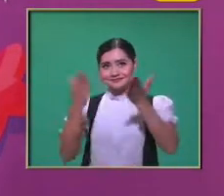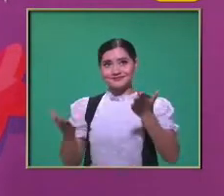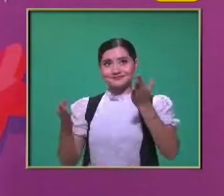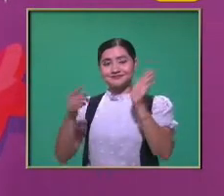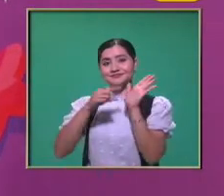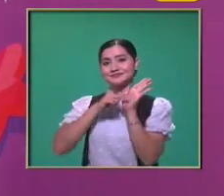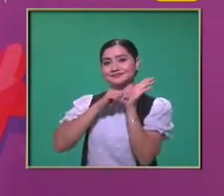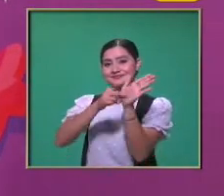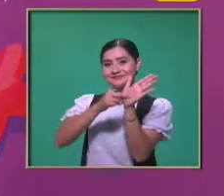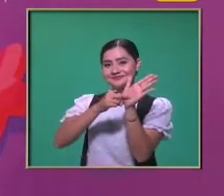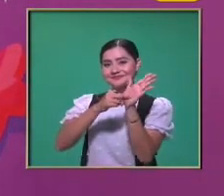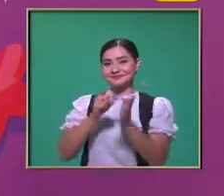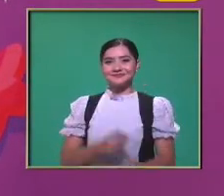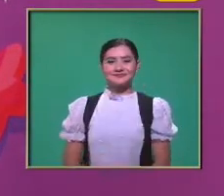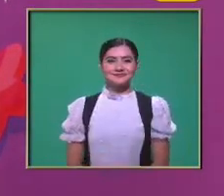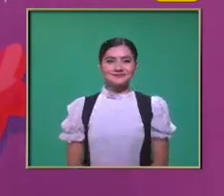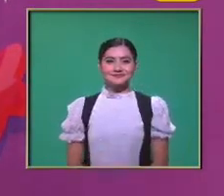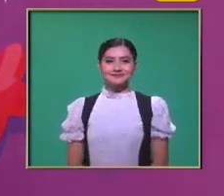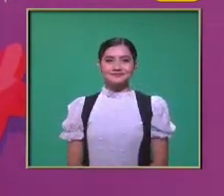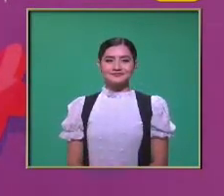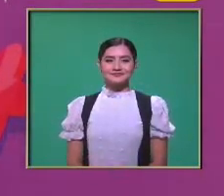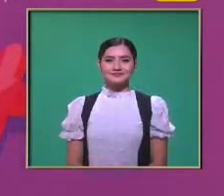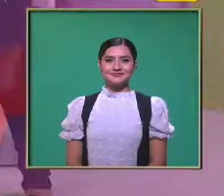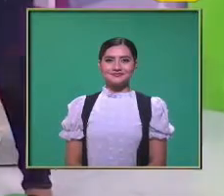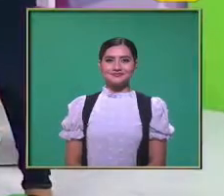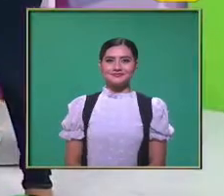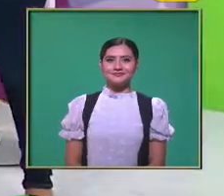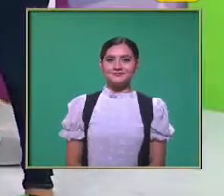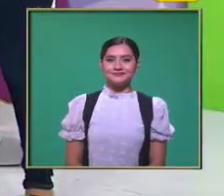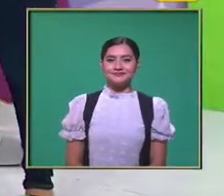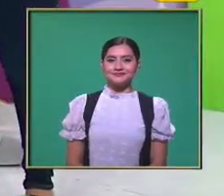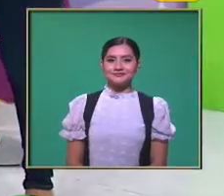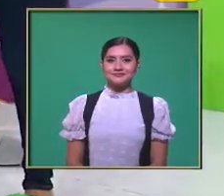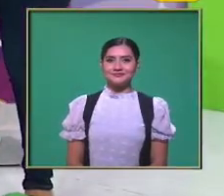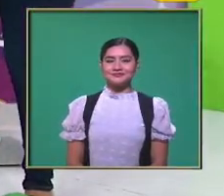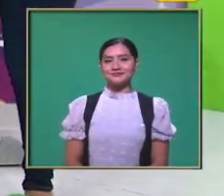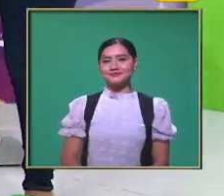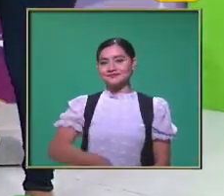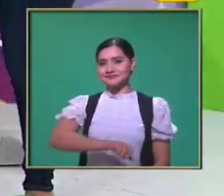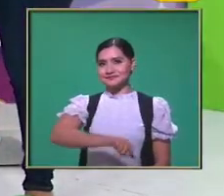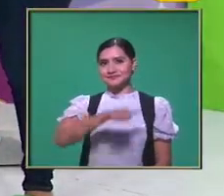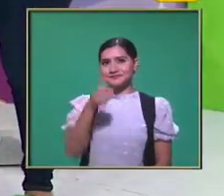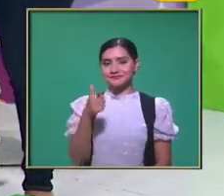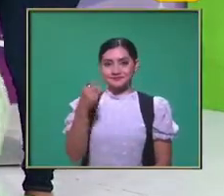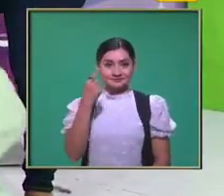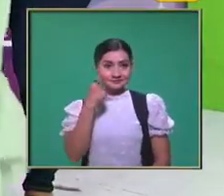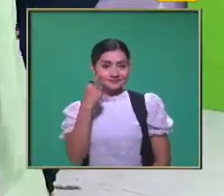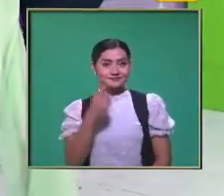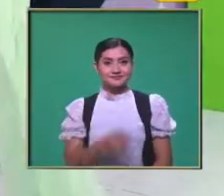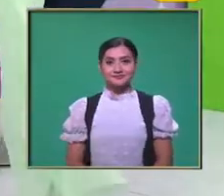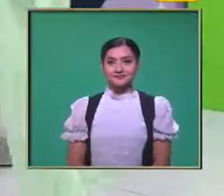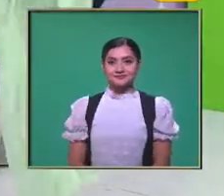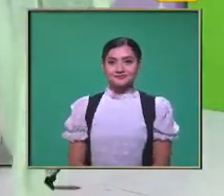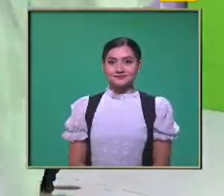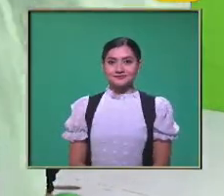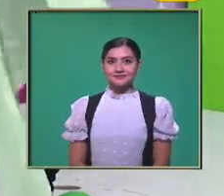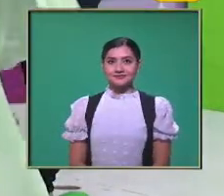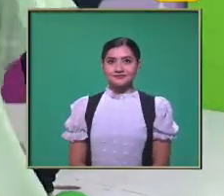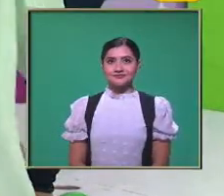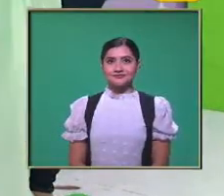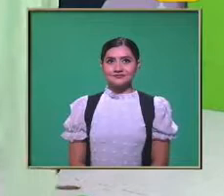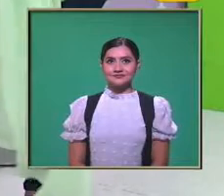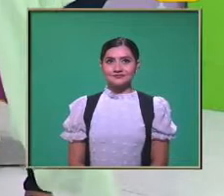otra sugerencia. Así es. Y tenemos la otra sugerencia que es, bueno, mira, nosotros trajimos estas que son como,